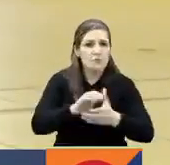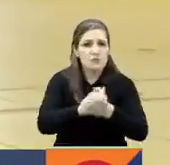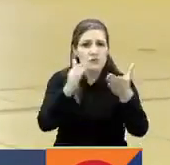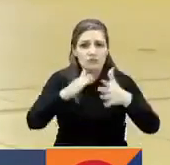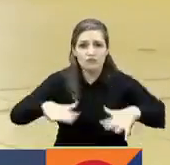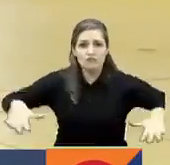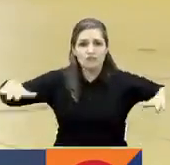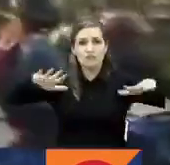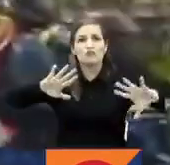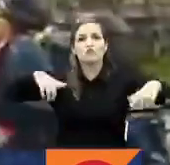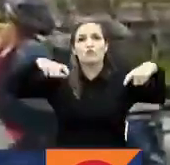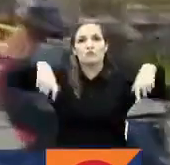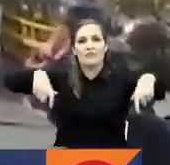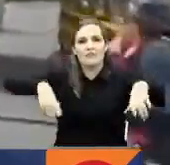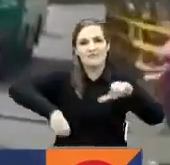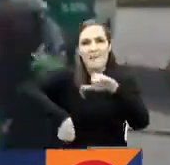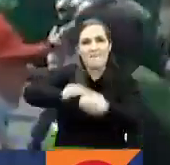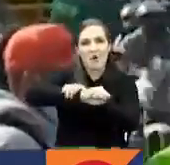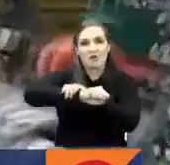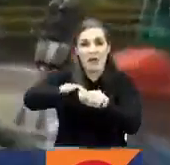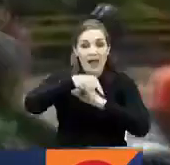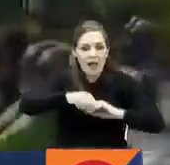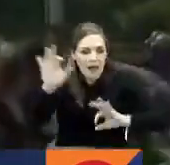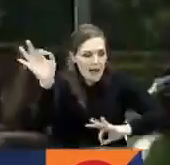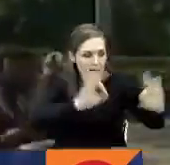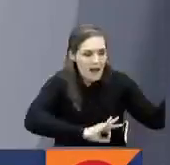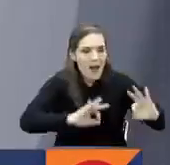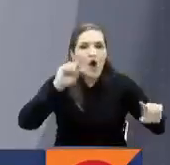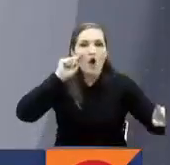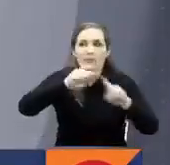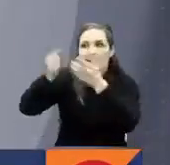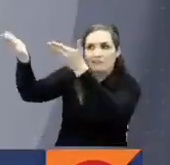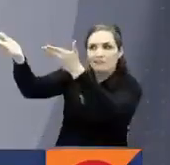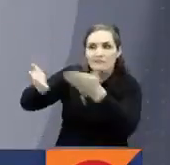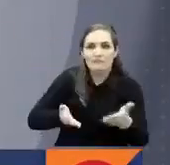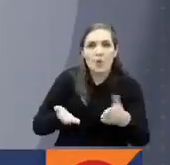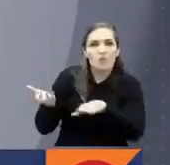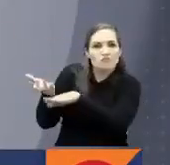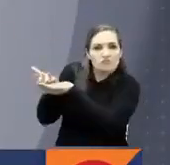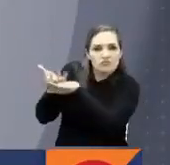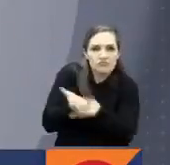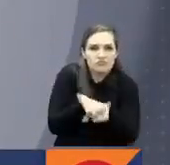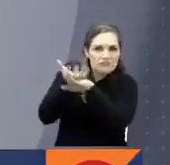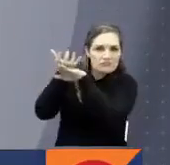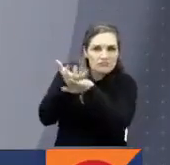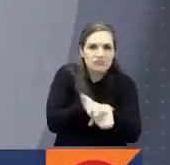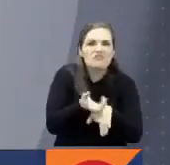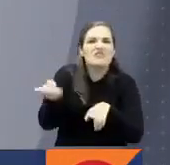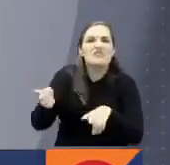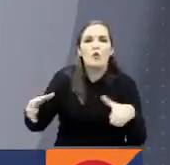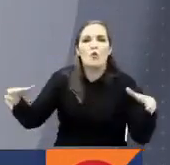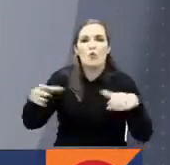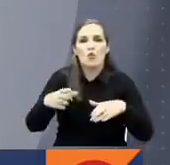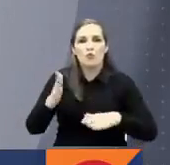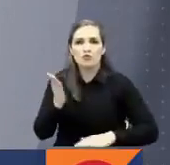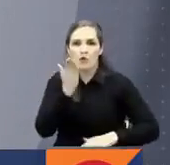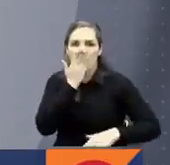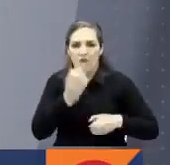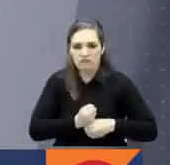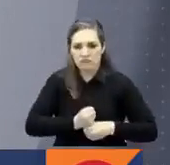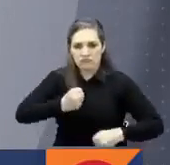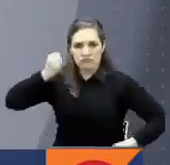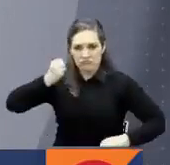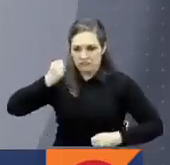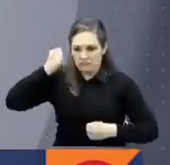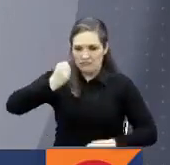Coliseo Carlos Mauro Hoyos, donde va a llegar la minga indígena, los diferentes grupos de minga que van a llegar aquí a la capital antioqueña. Este lugar